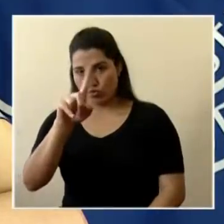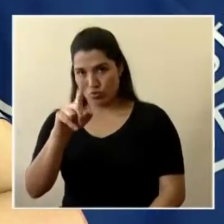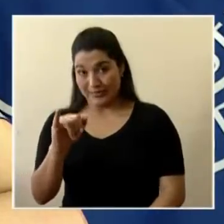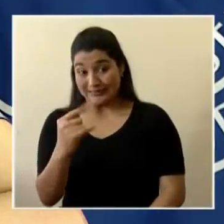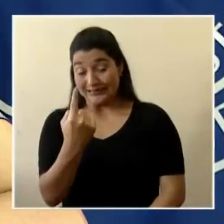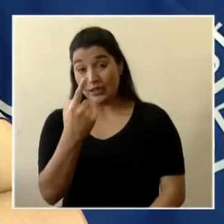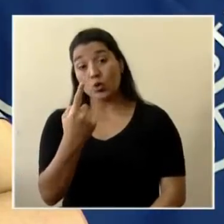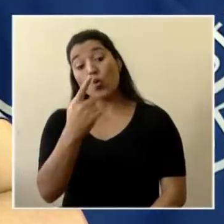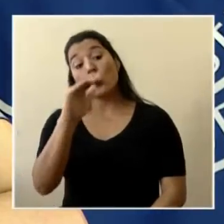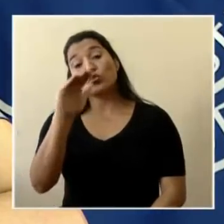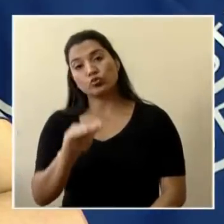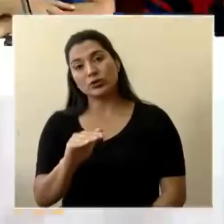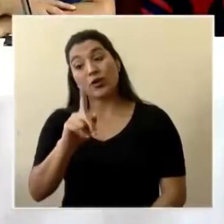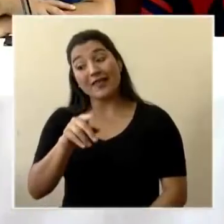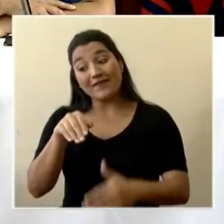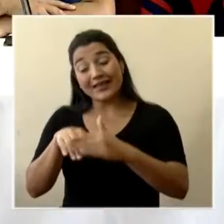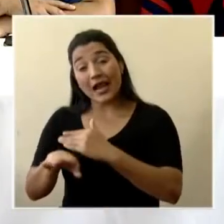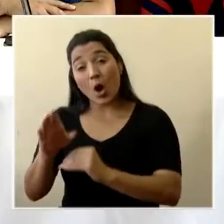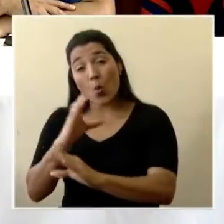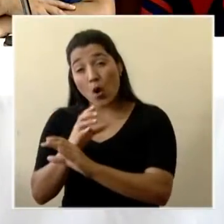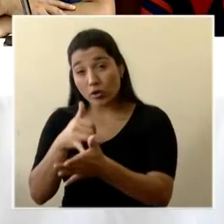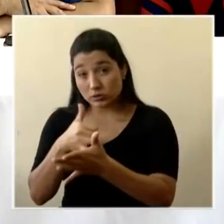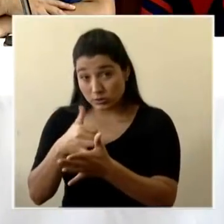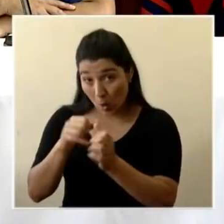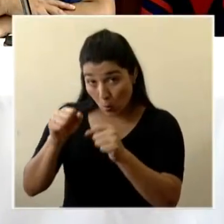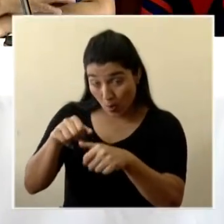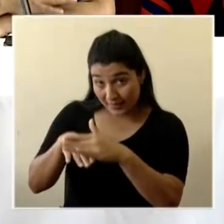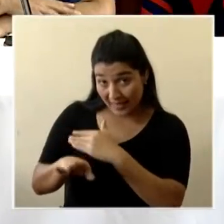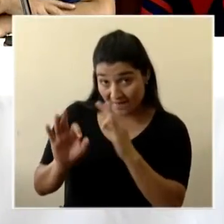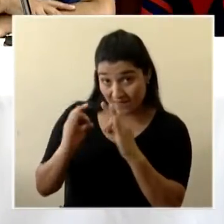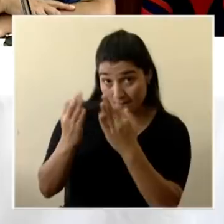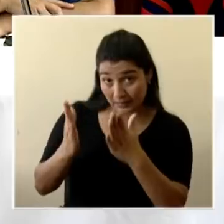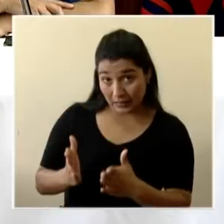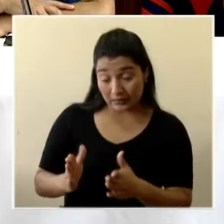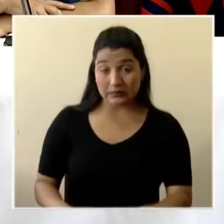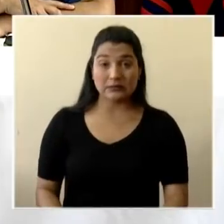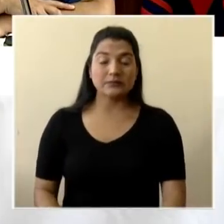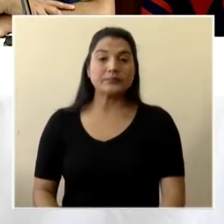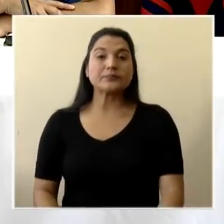deba ser ingresado a cuidados intensivos, ¿se permitiría el ingreso de un familiar?